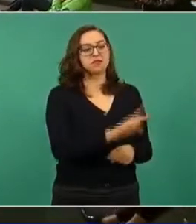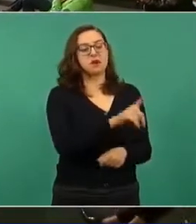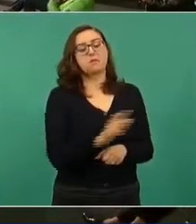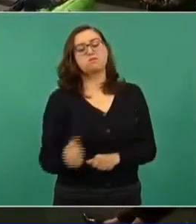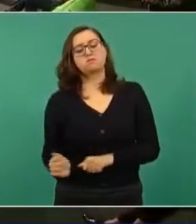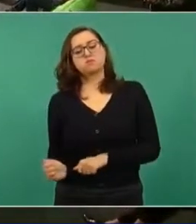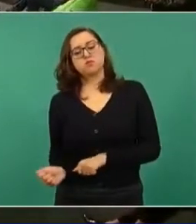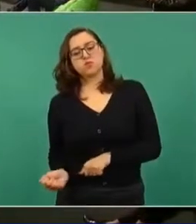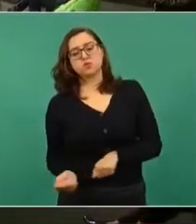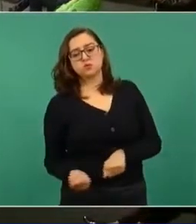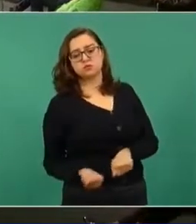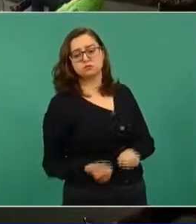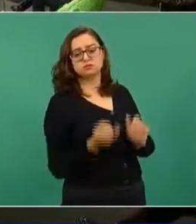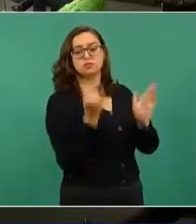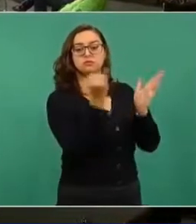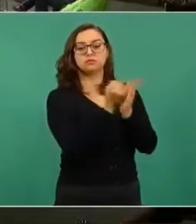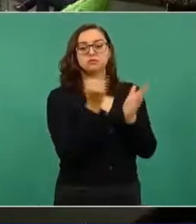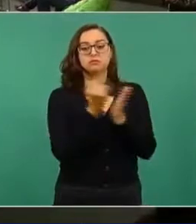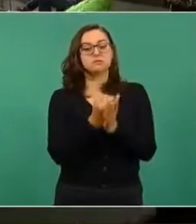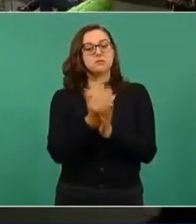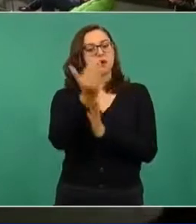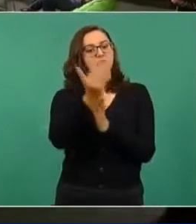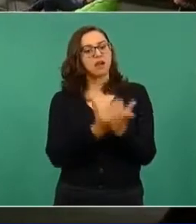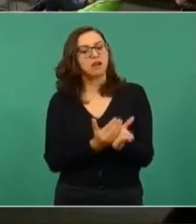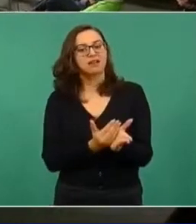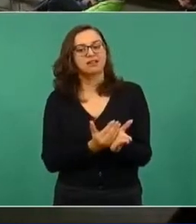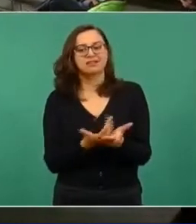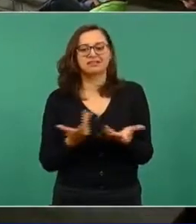golf. Así son.